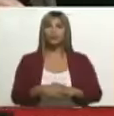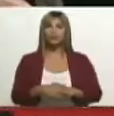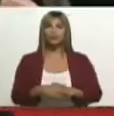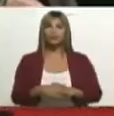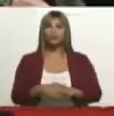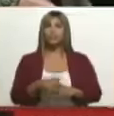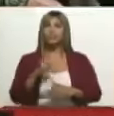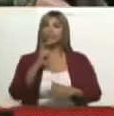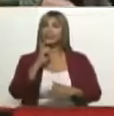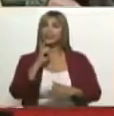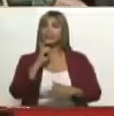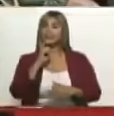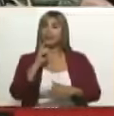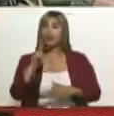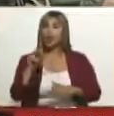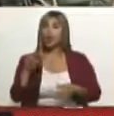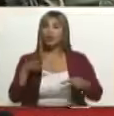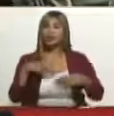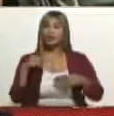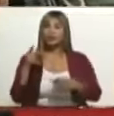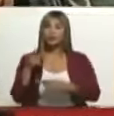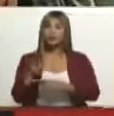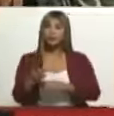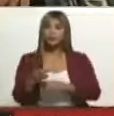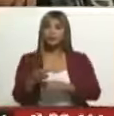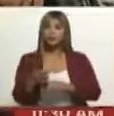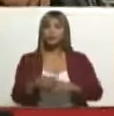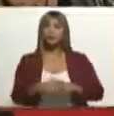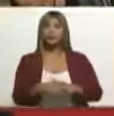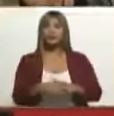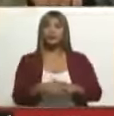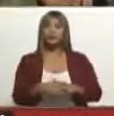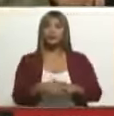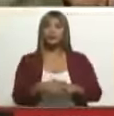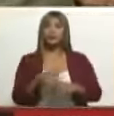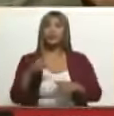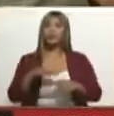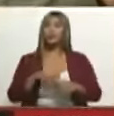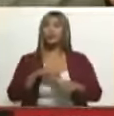Quienes se enfrenten a la fuerza pública, por supuesto que dentro o fuera